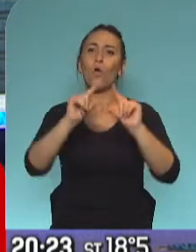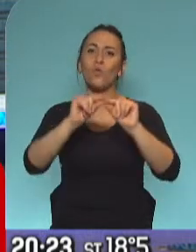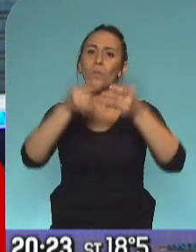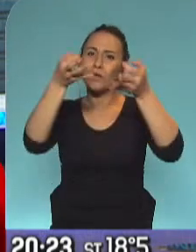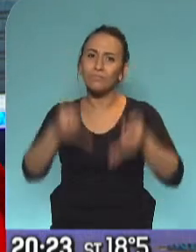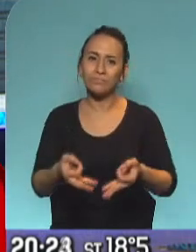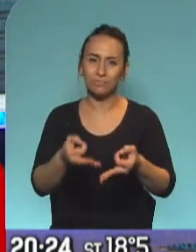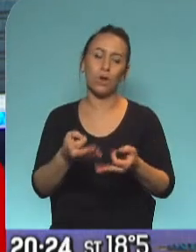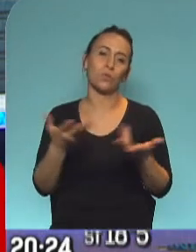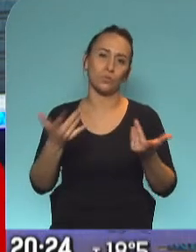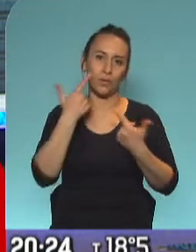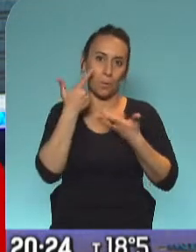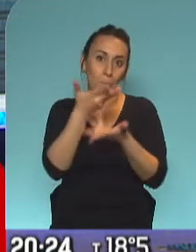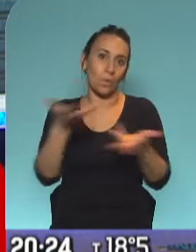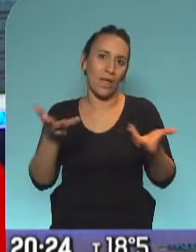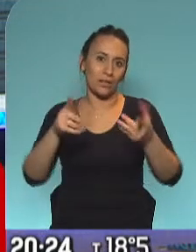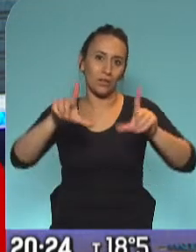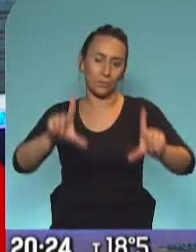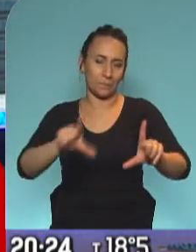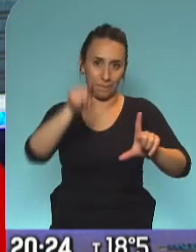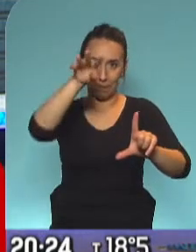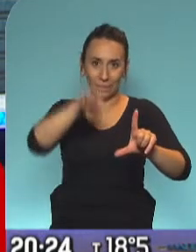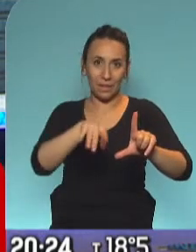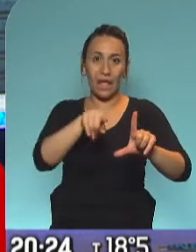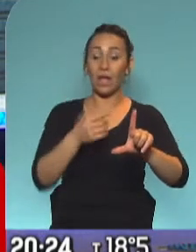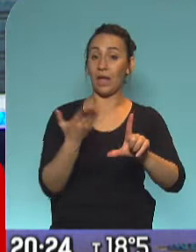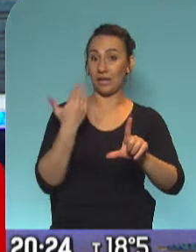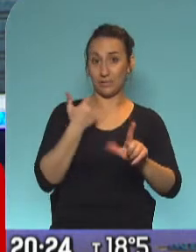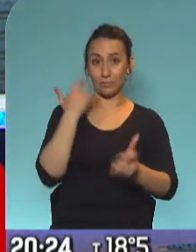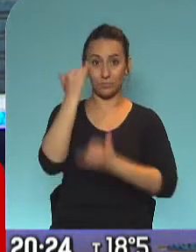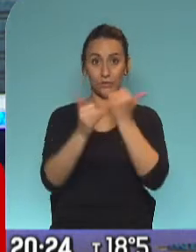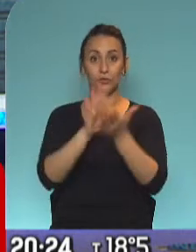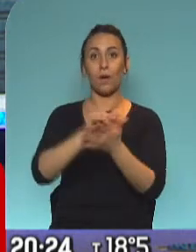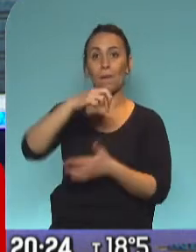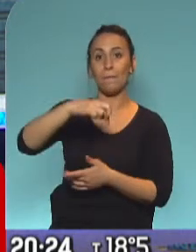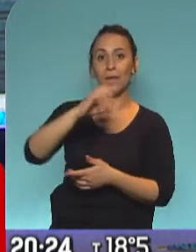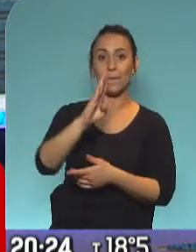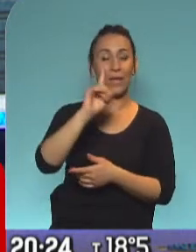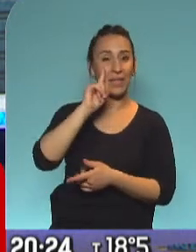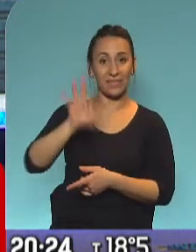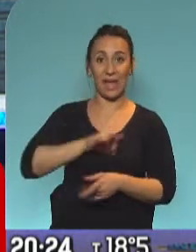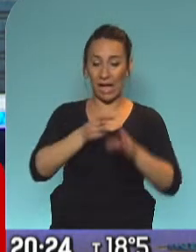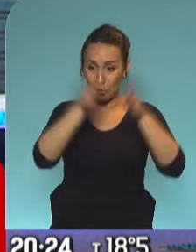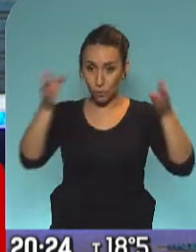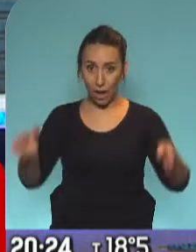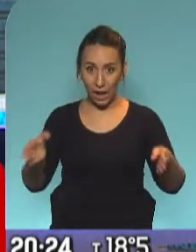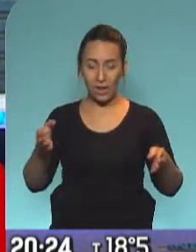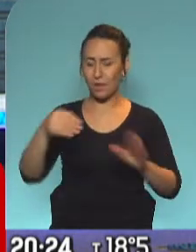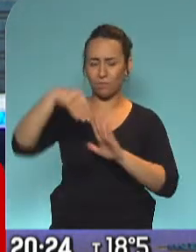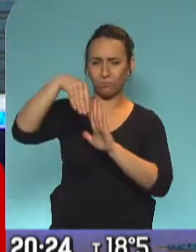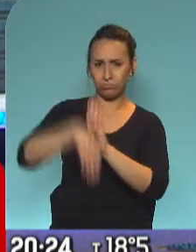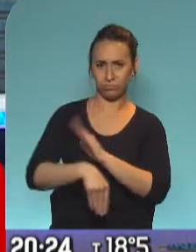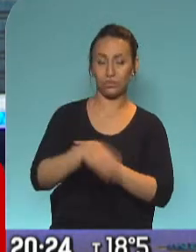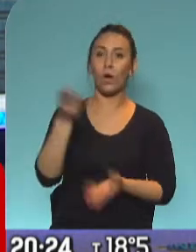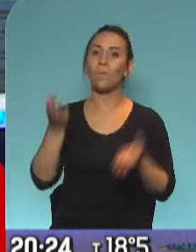pero por supuesto lo vemos ayer lo decíamos también una caída interanualmente o sea entre este trimestre y el trimestre de